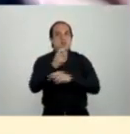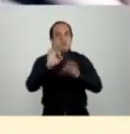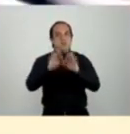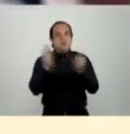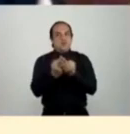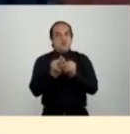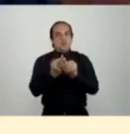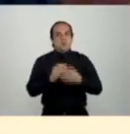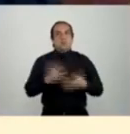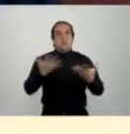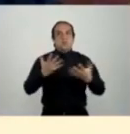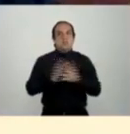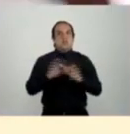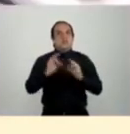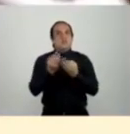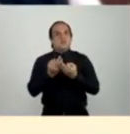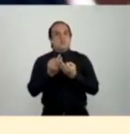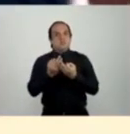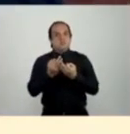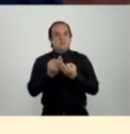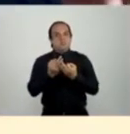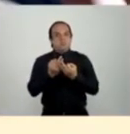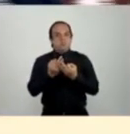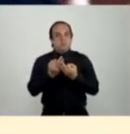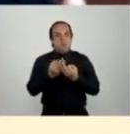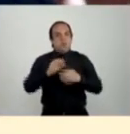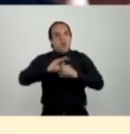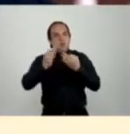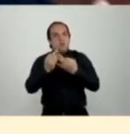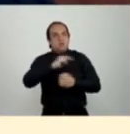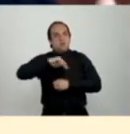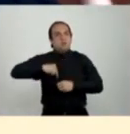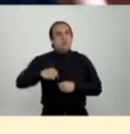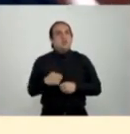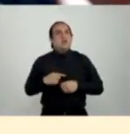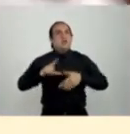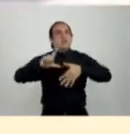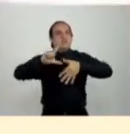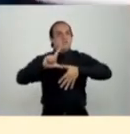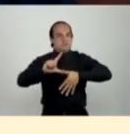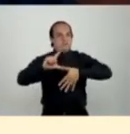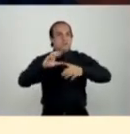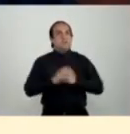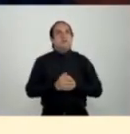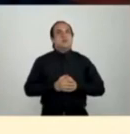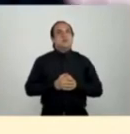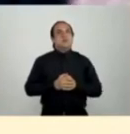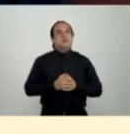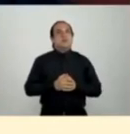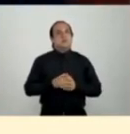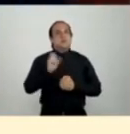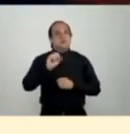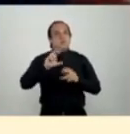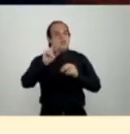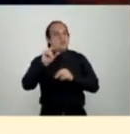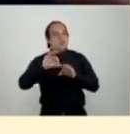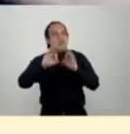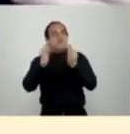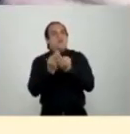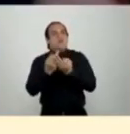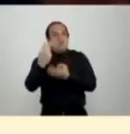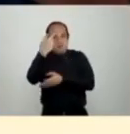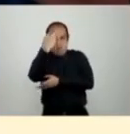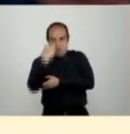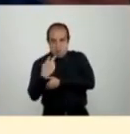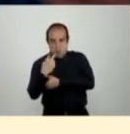escritores más bien a la manera nuestra en América Latina y no del modo en que nos veían desde Europa con